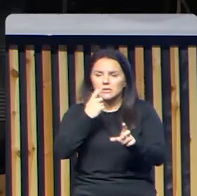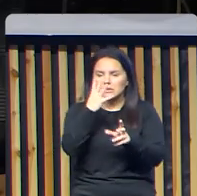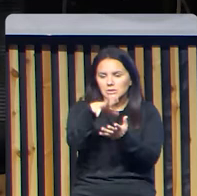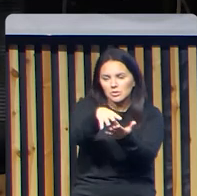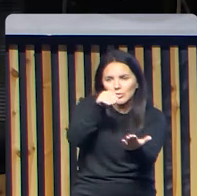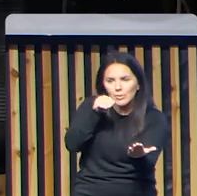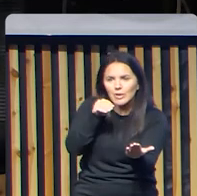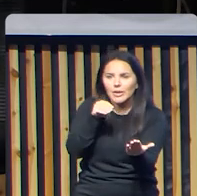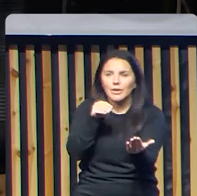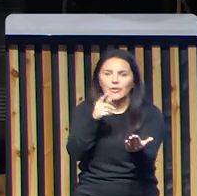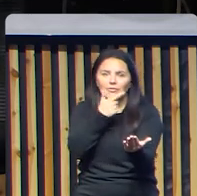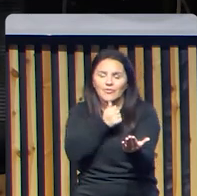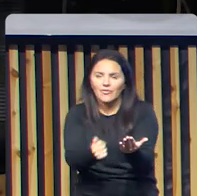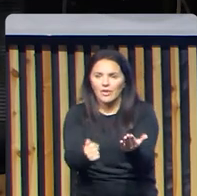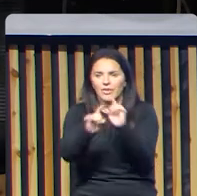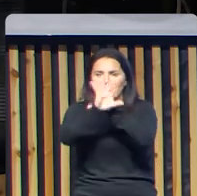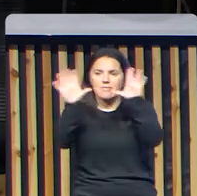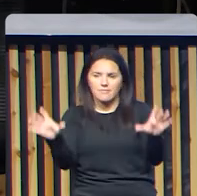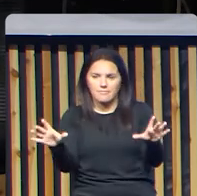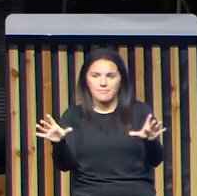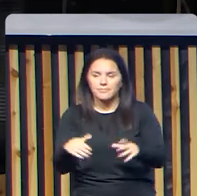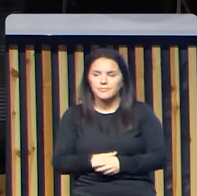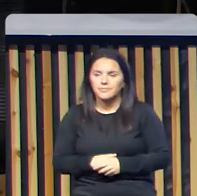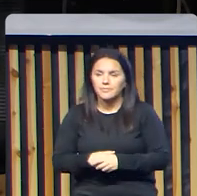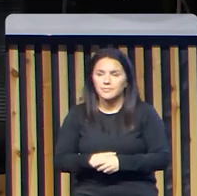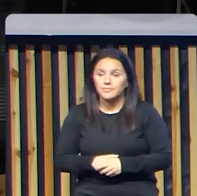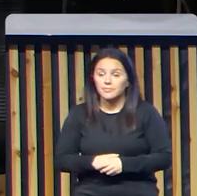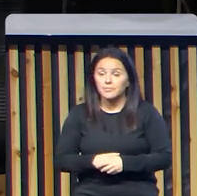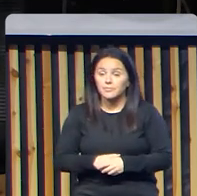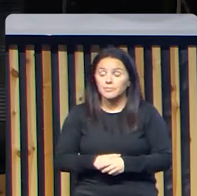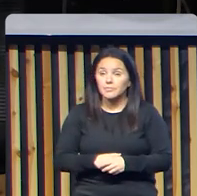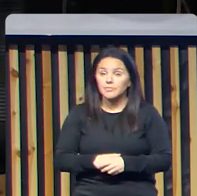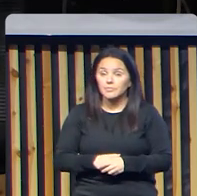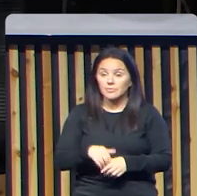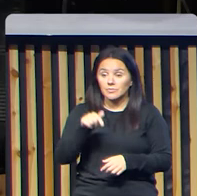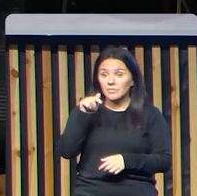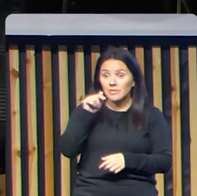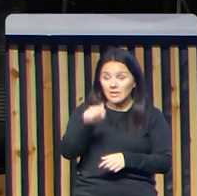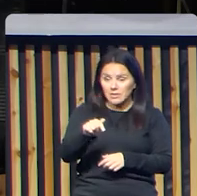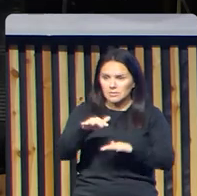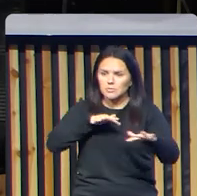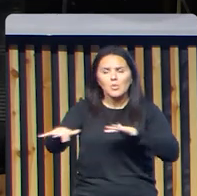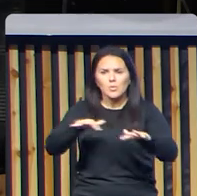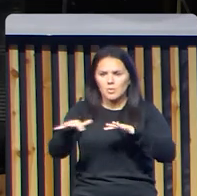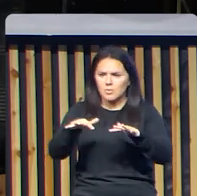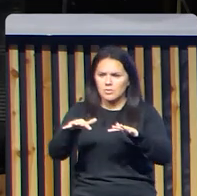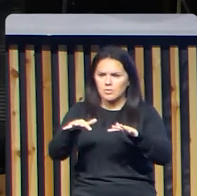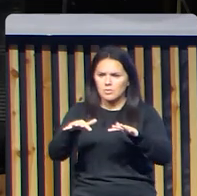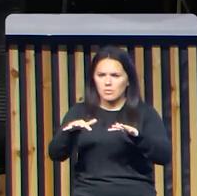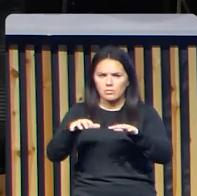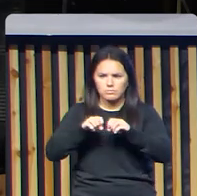comprensible Y claro no este movimiento llegó bastante rápidamente